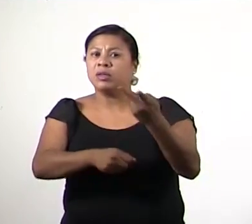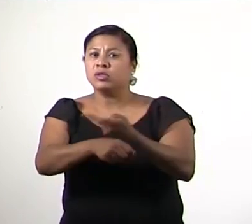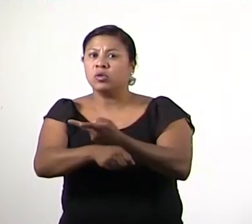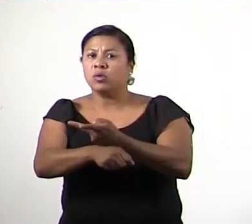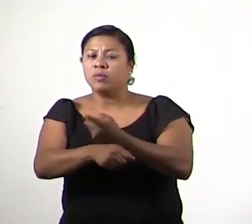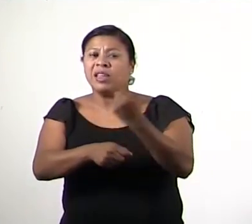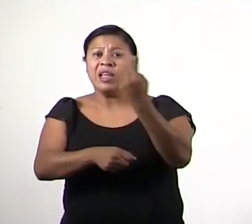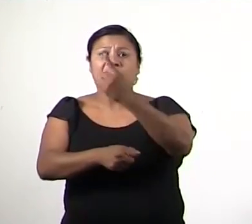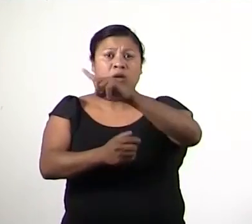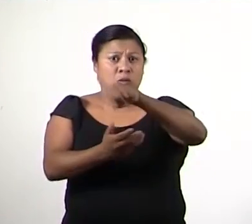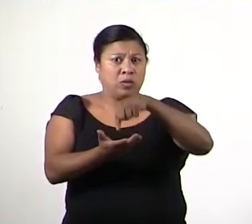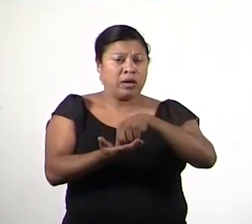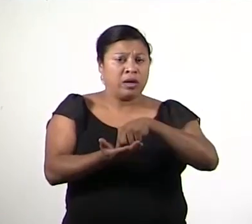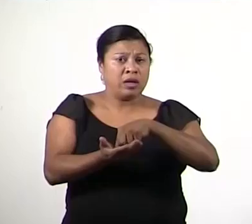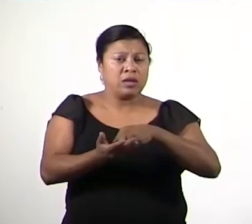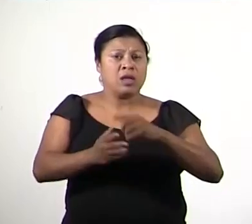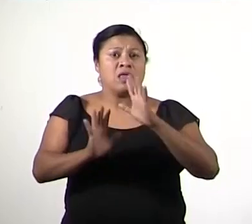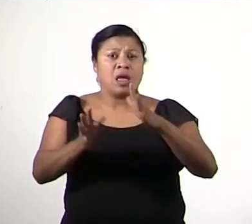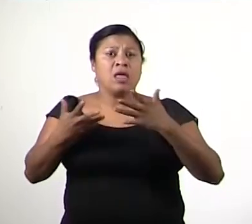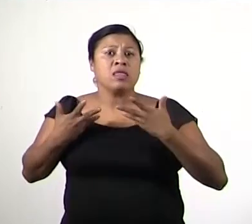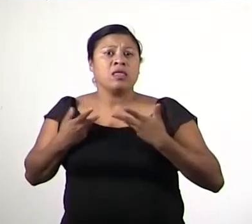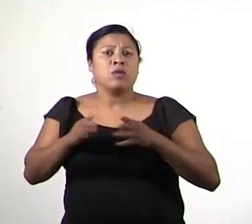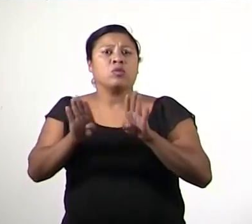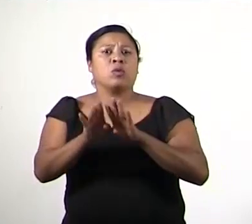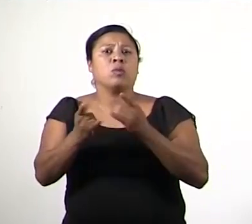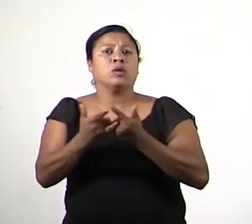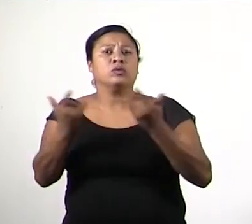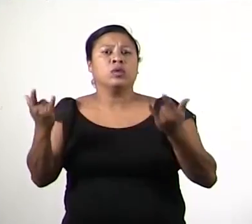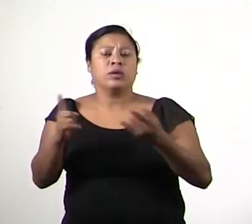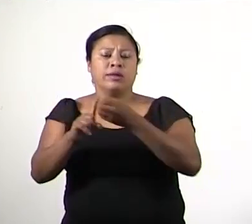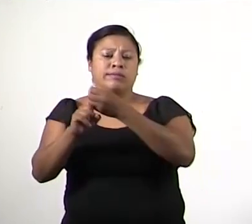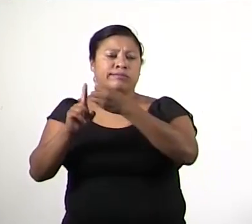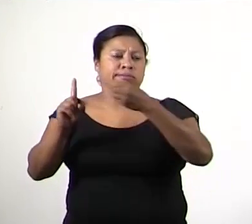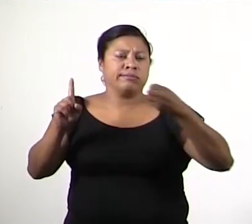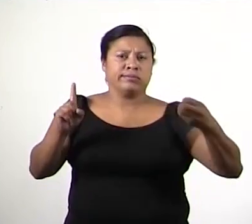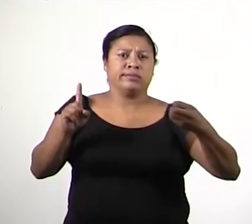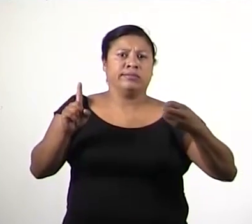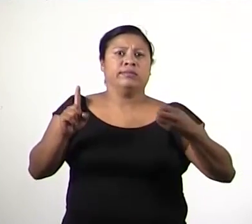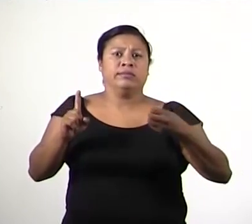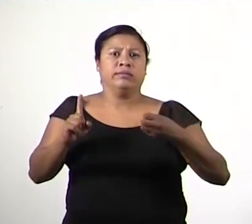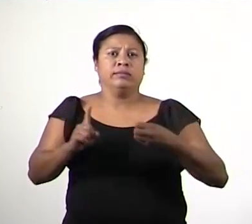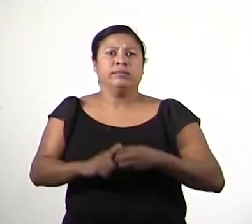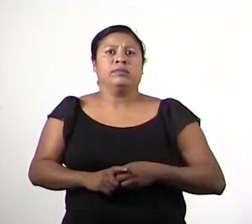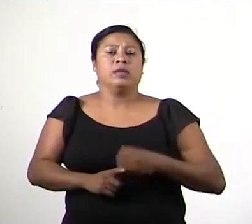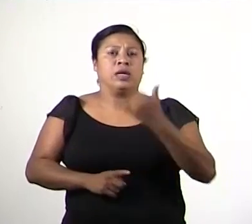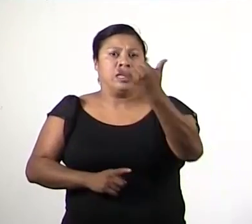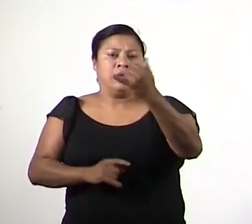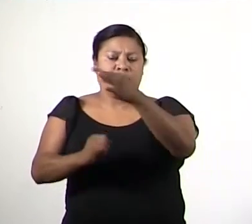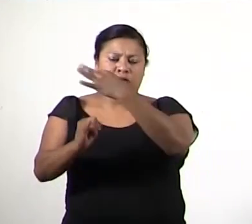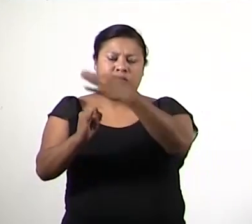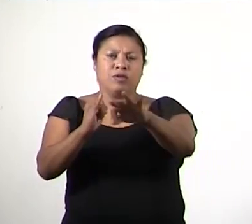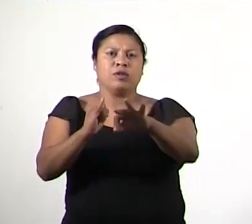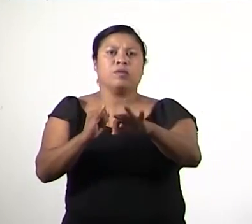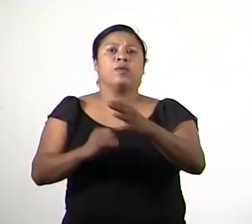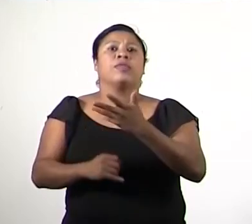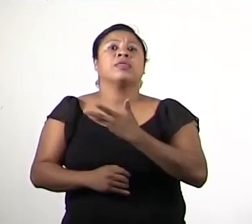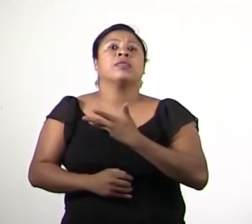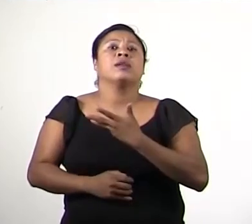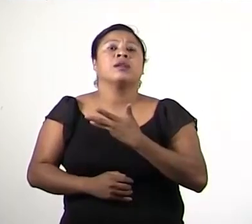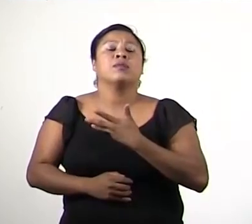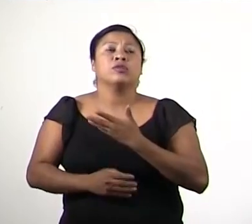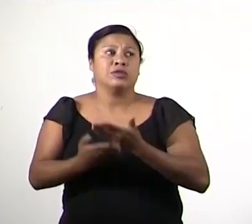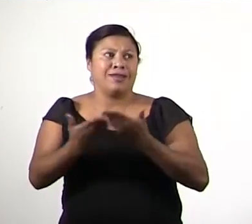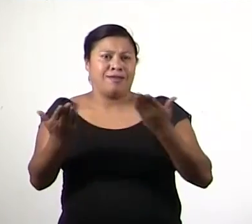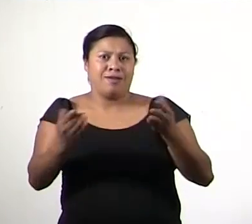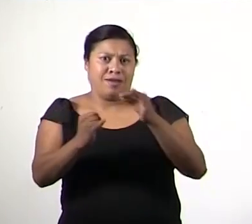Ya entendimos la cronología de los hechos que ocurrieron y por último tenemos